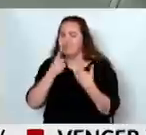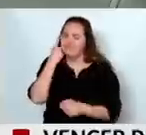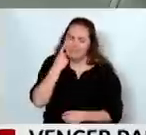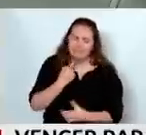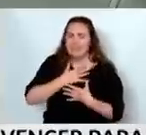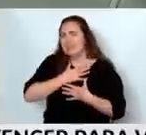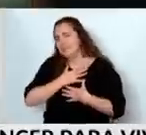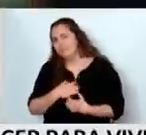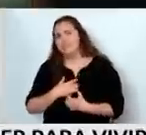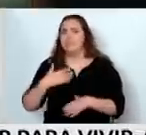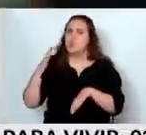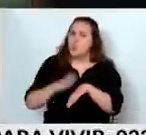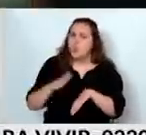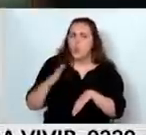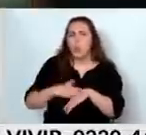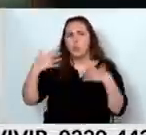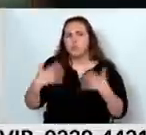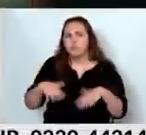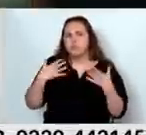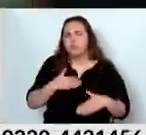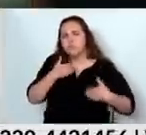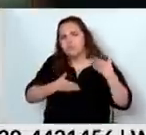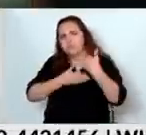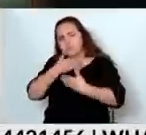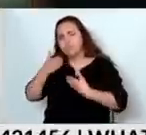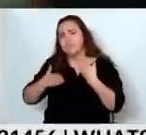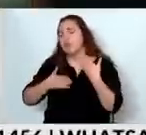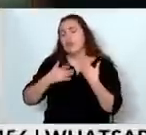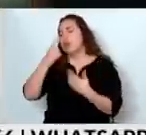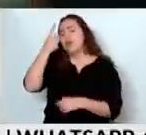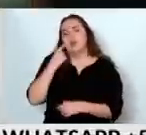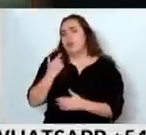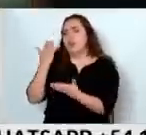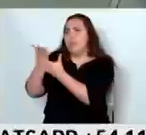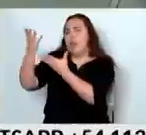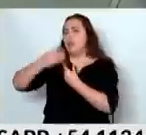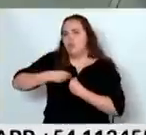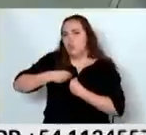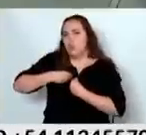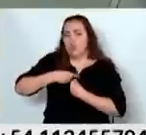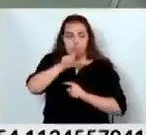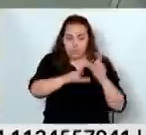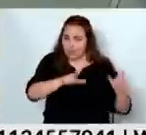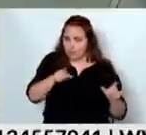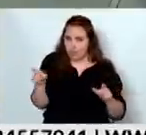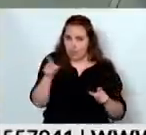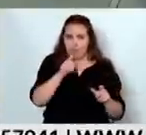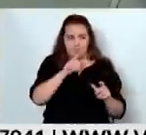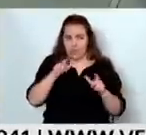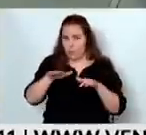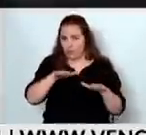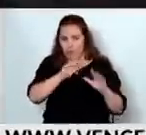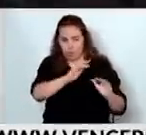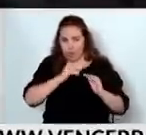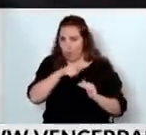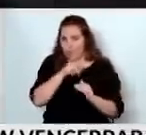angustia, mucha culpa, hasta que en algún momento de lucidez pedí ayuda. Pero hay gente que no llega a ese momento tampoco, es difícil pedir